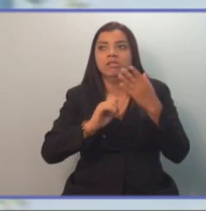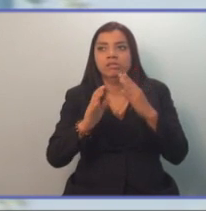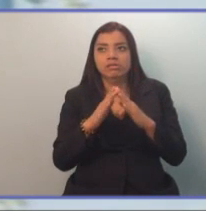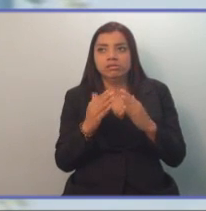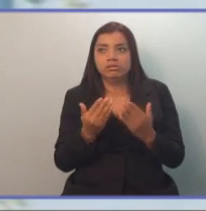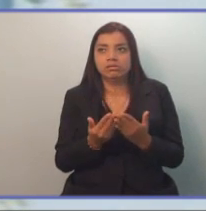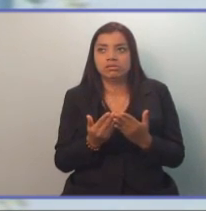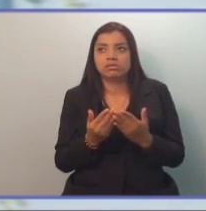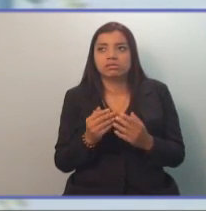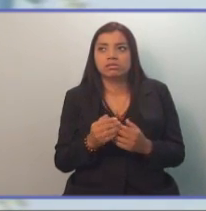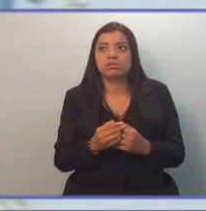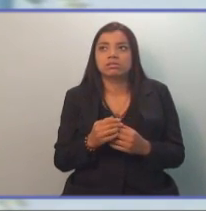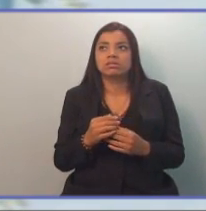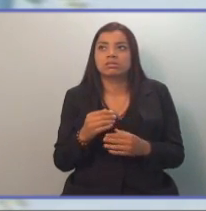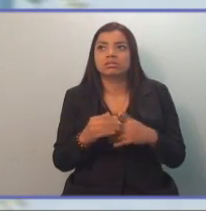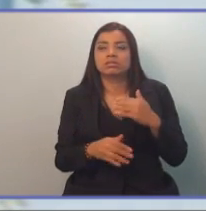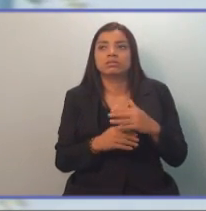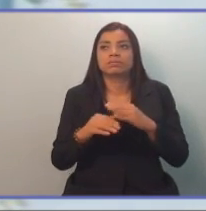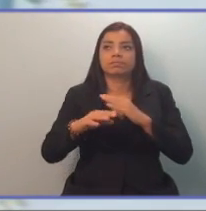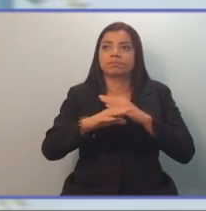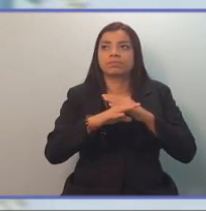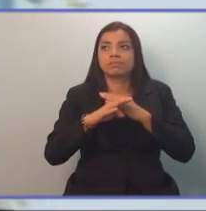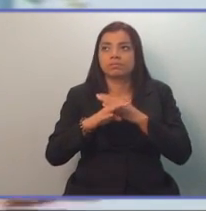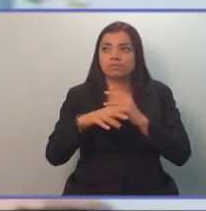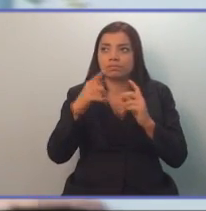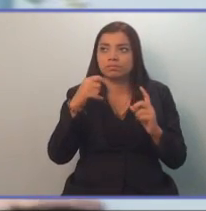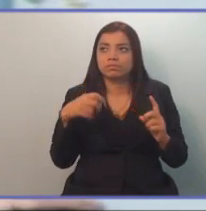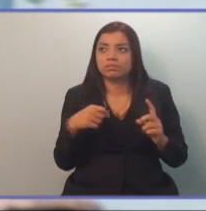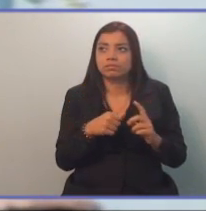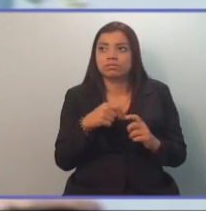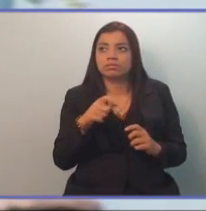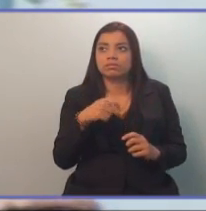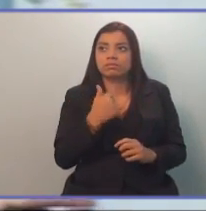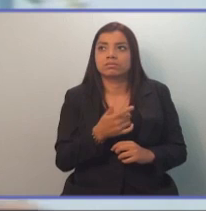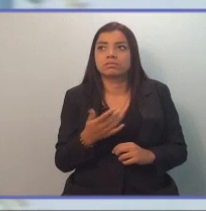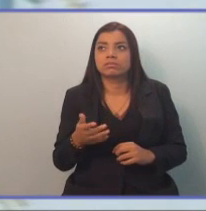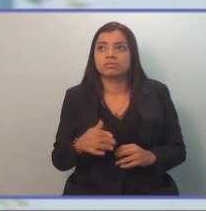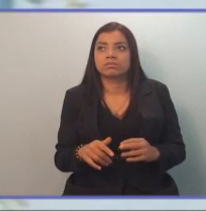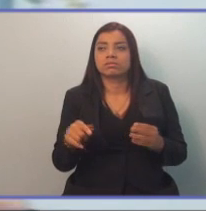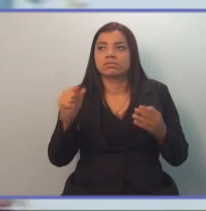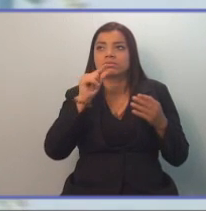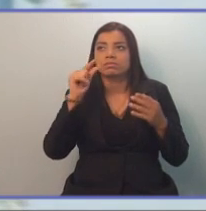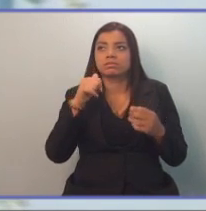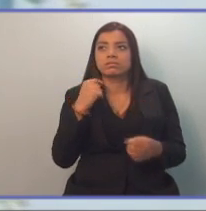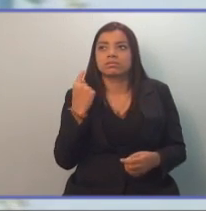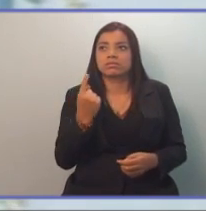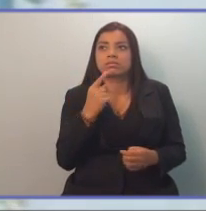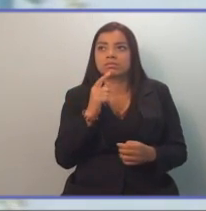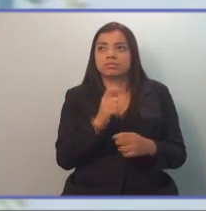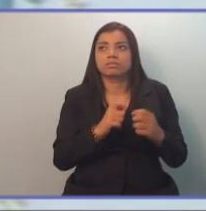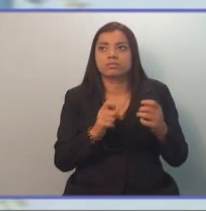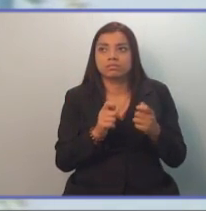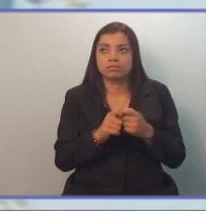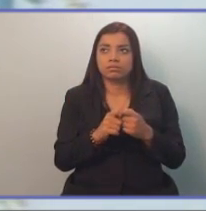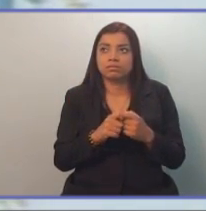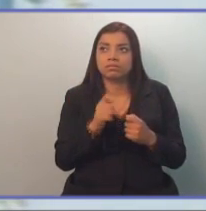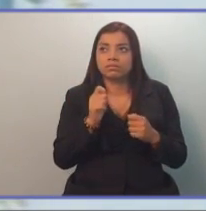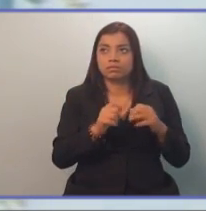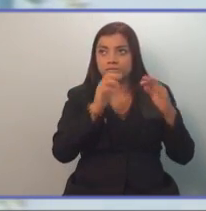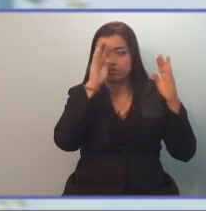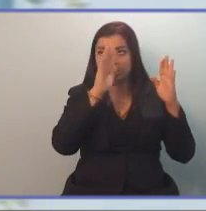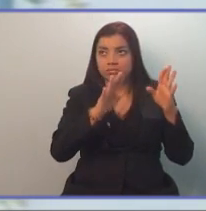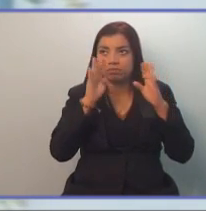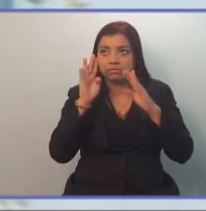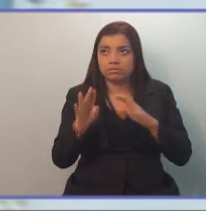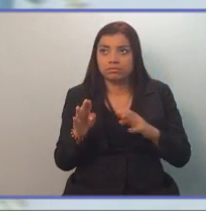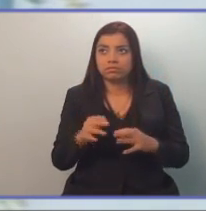establece la protección al salario mínimo, y en caso de otras entidades o personas particulares sí se respetaba el salario